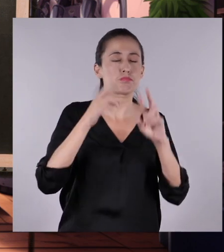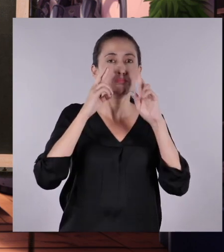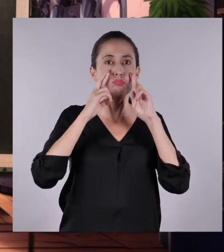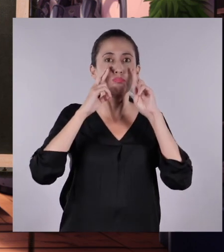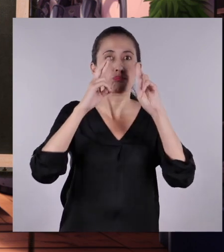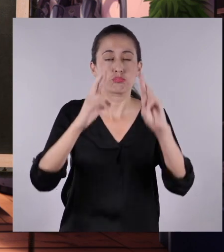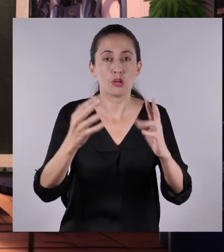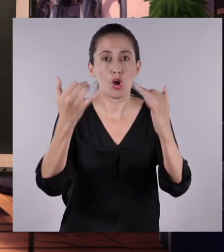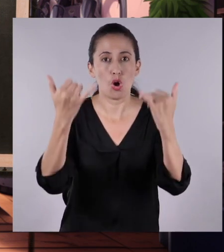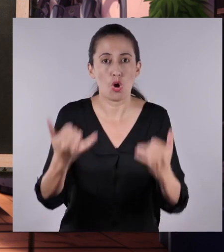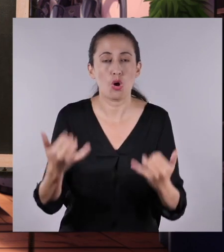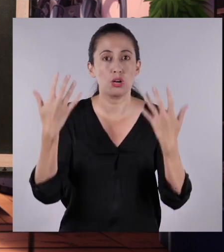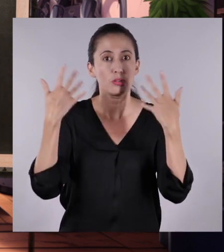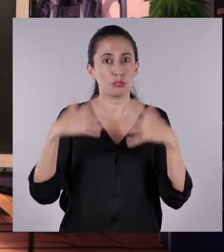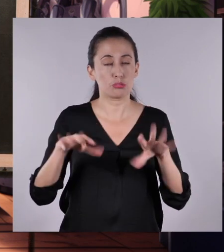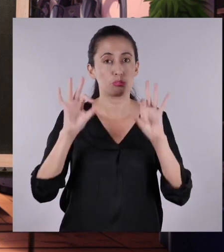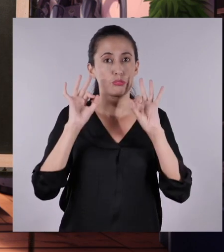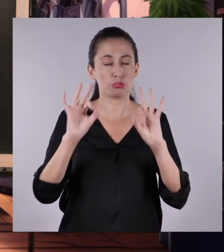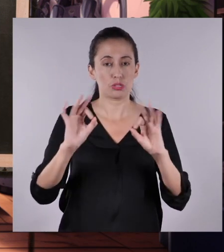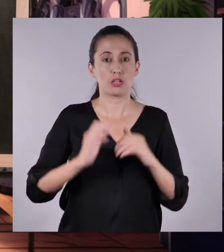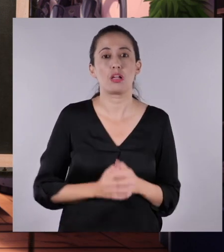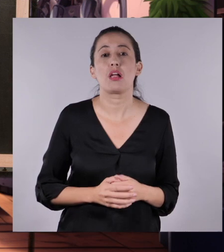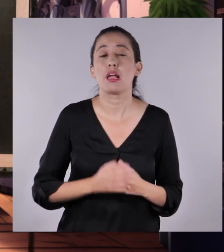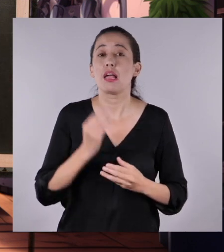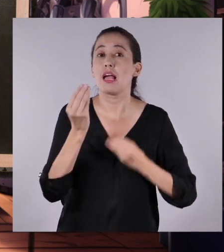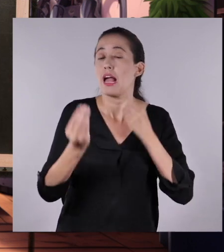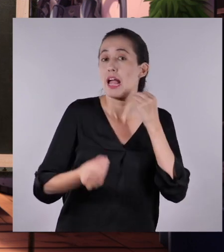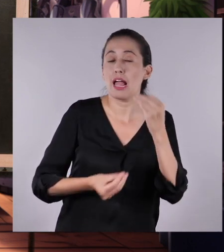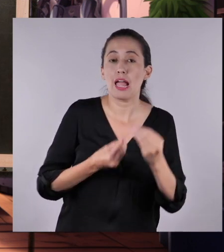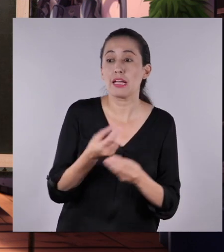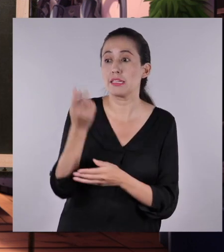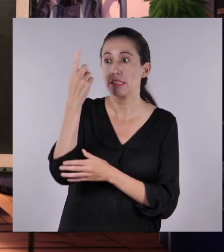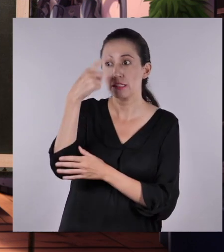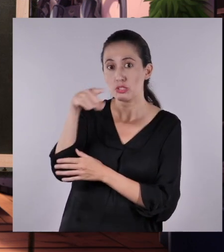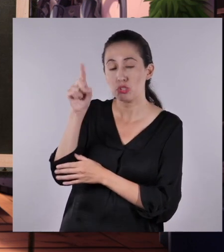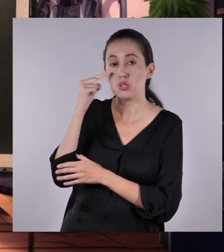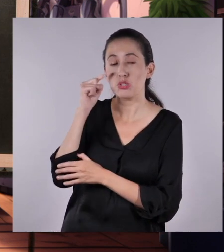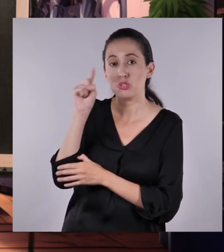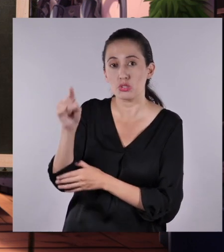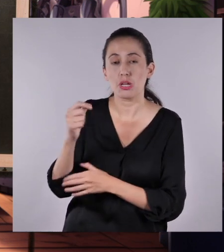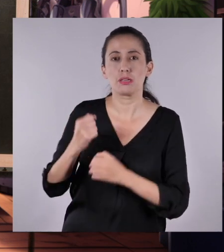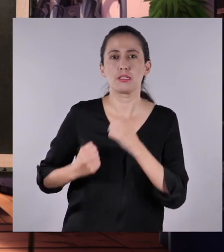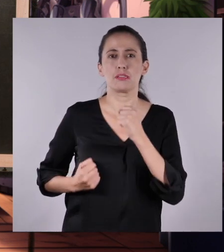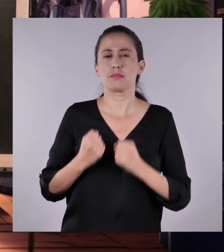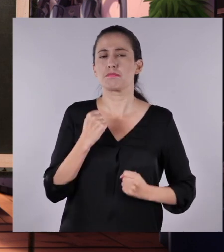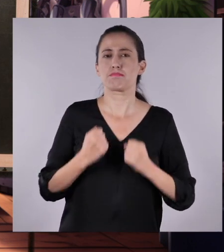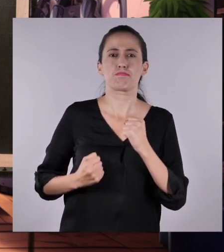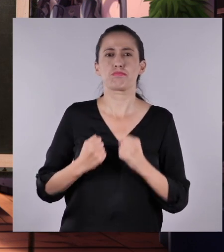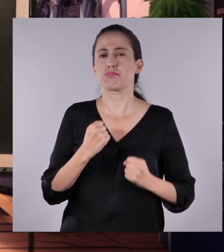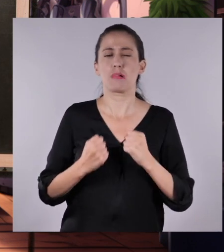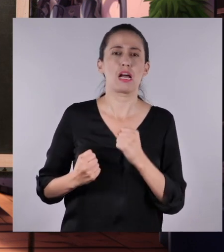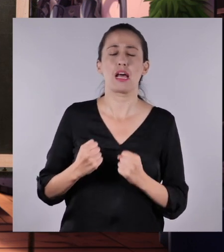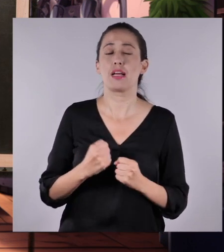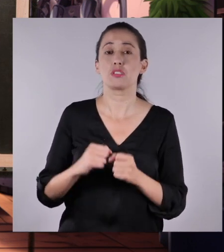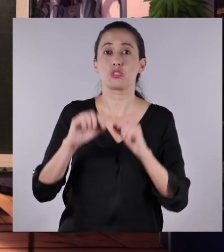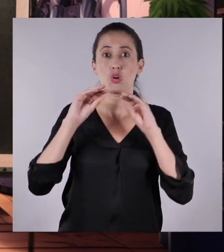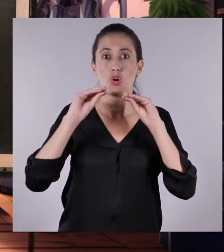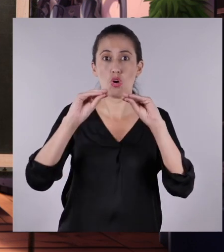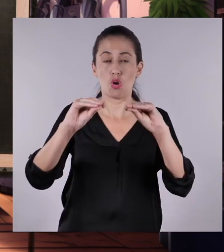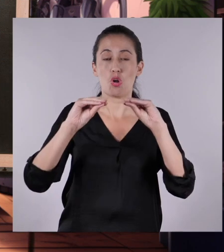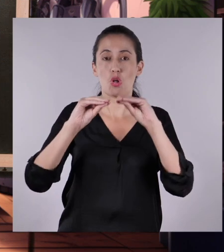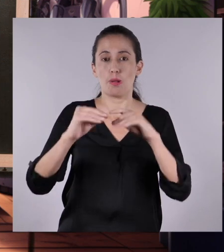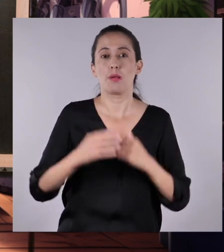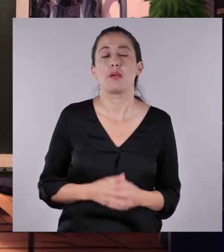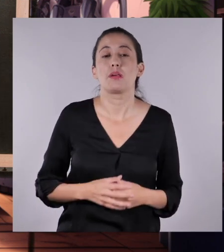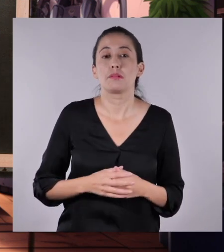más reconocidos actualmente en el país. ¡Wow! Ellos decidieron enfocarse en la marcha y en su desarrollo como